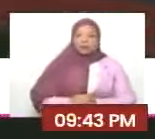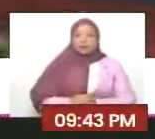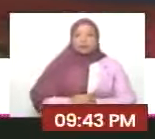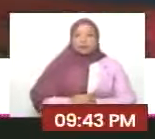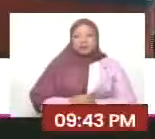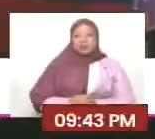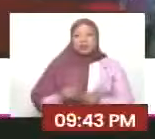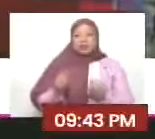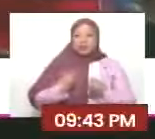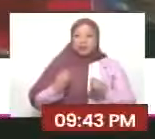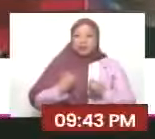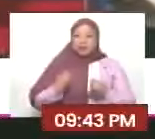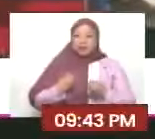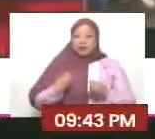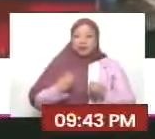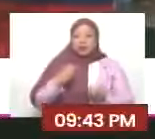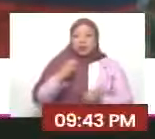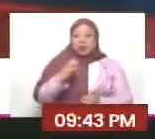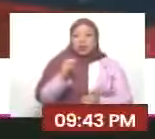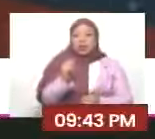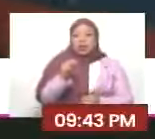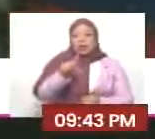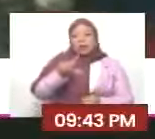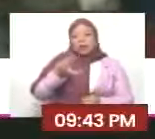¡Que viva las